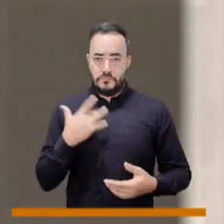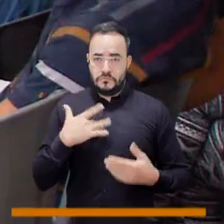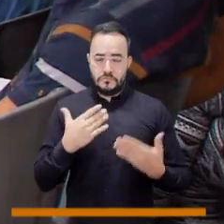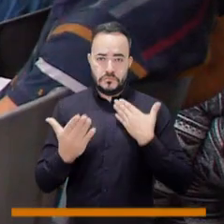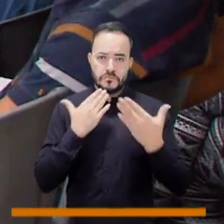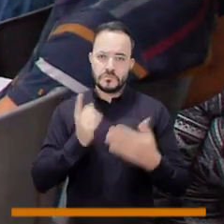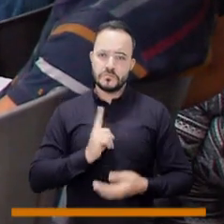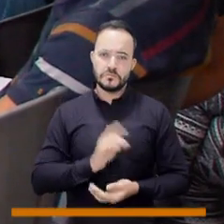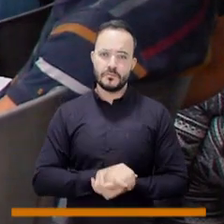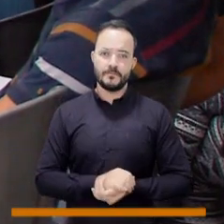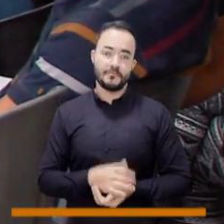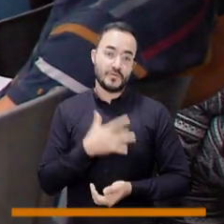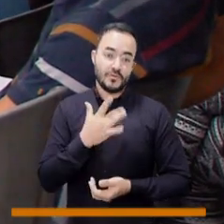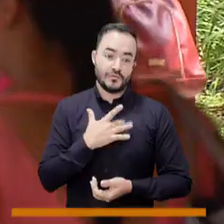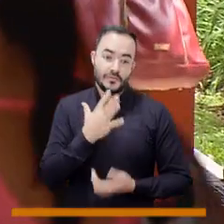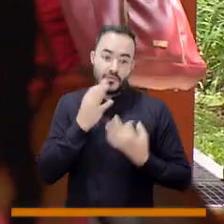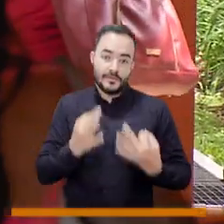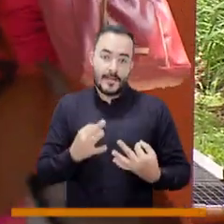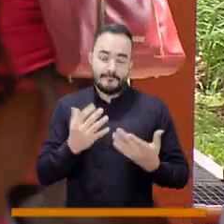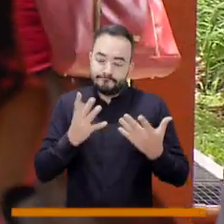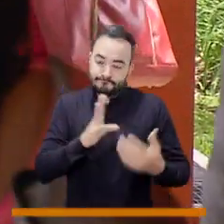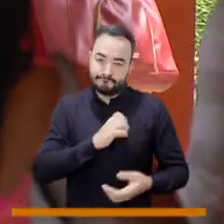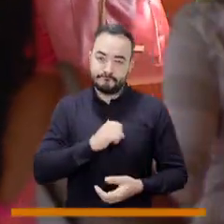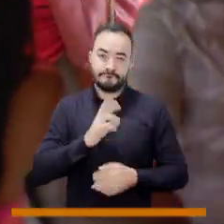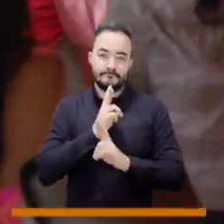recursos públicos. O sea, yo tengo que